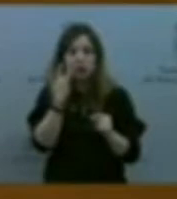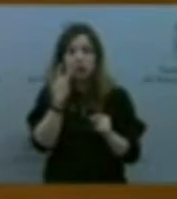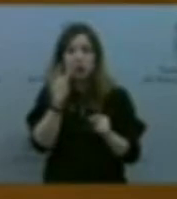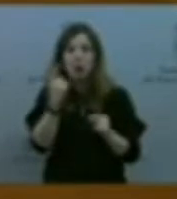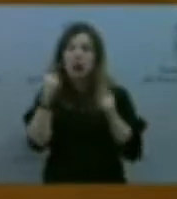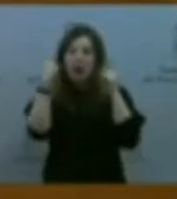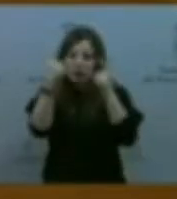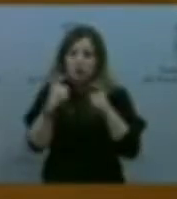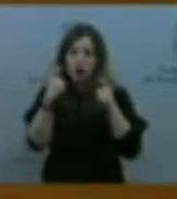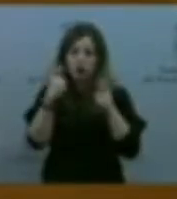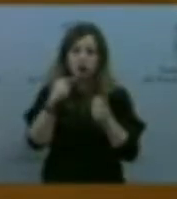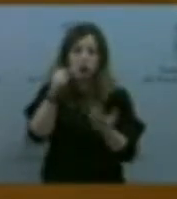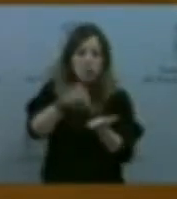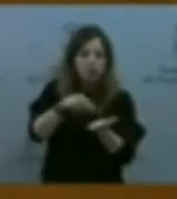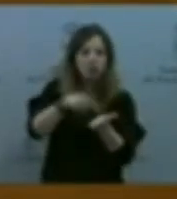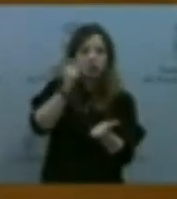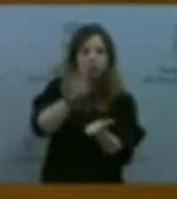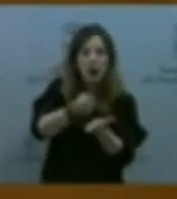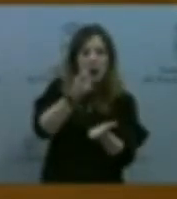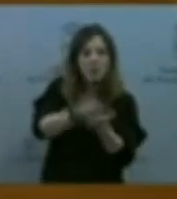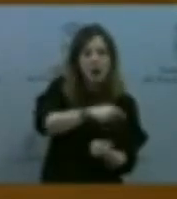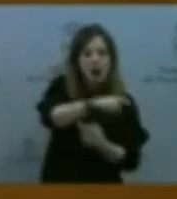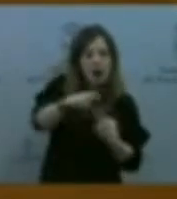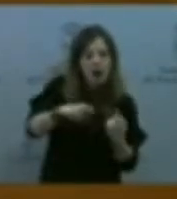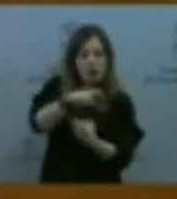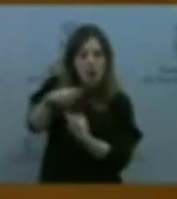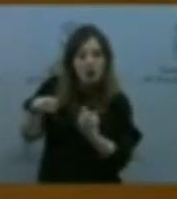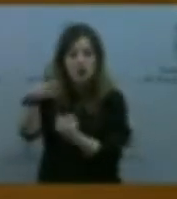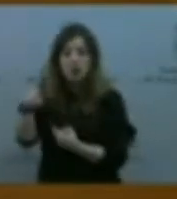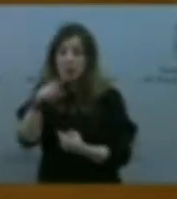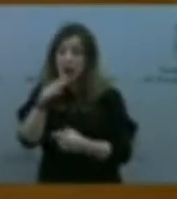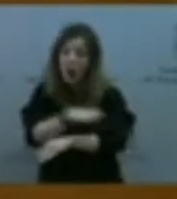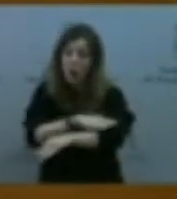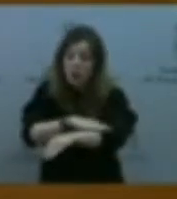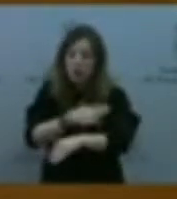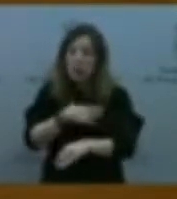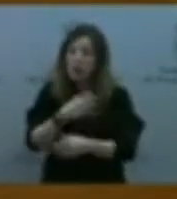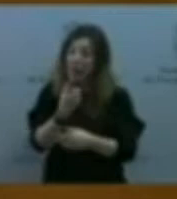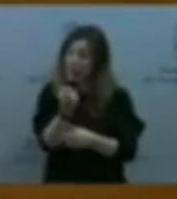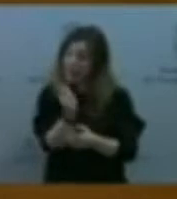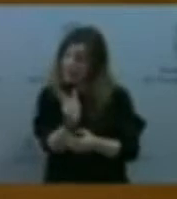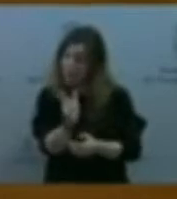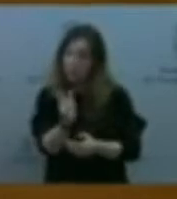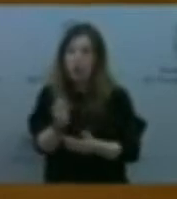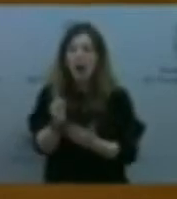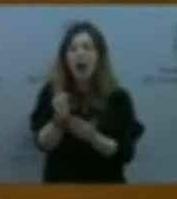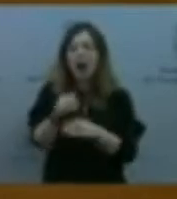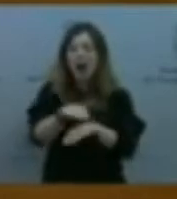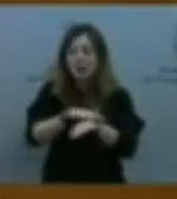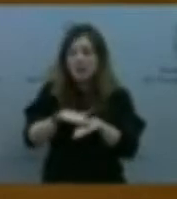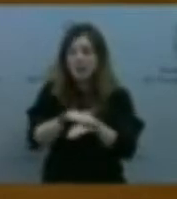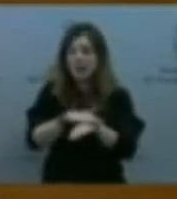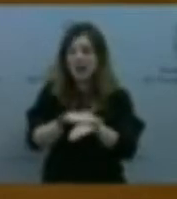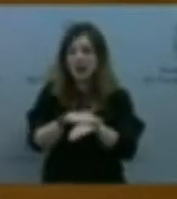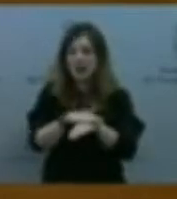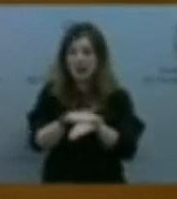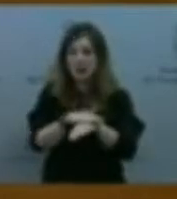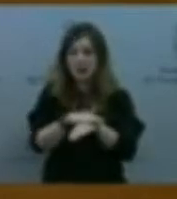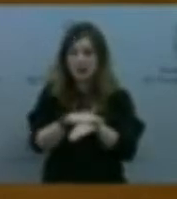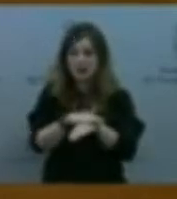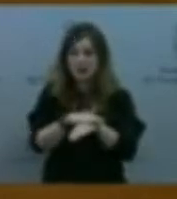para que los gobiernos puedan administrar esa empresa llamada Asturias a través de esa cuenta de resultados que se nutre